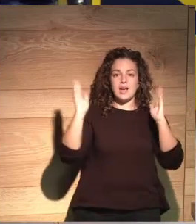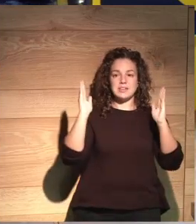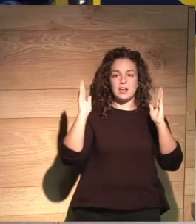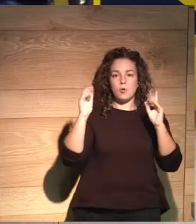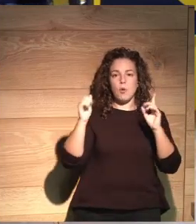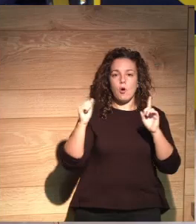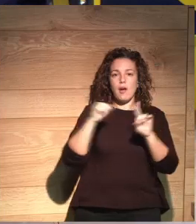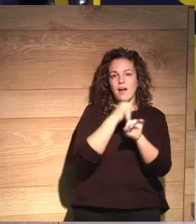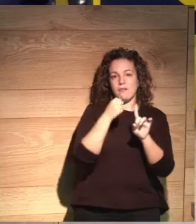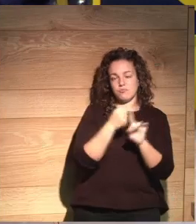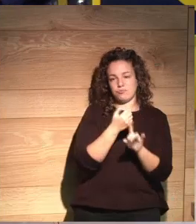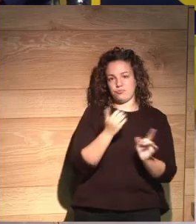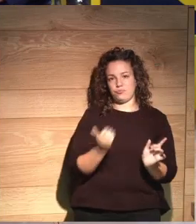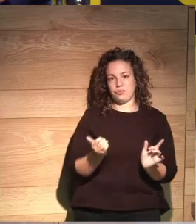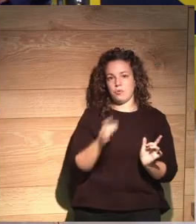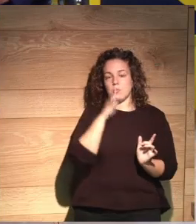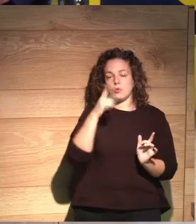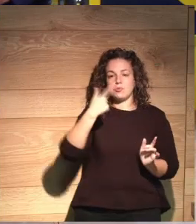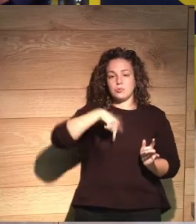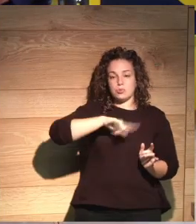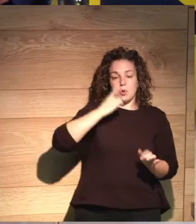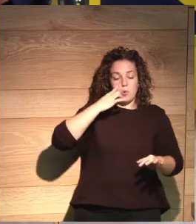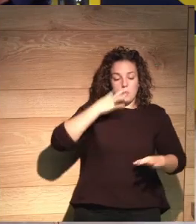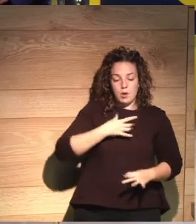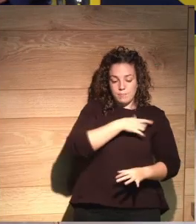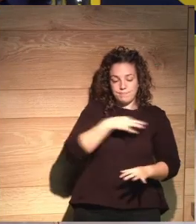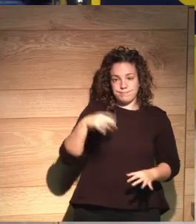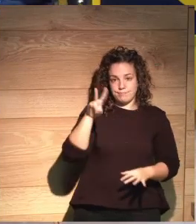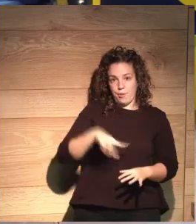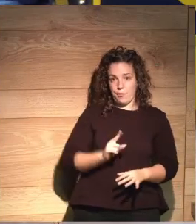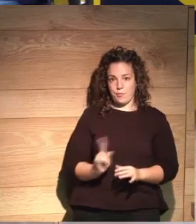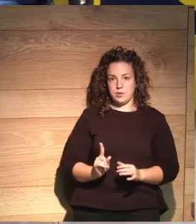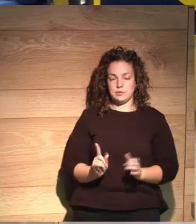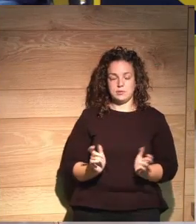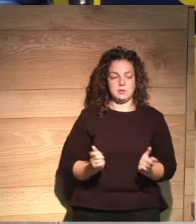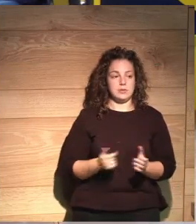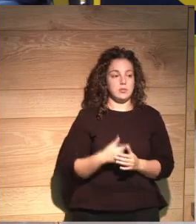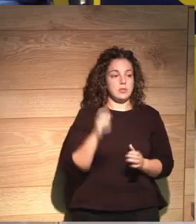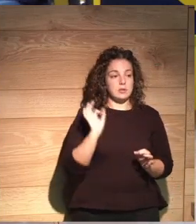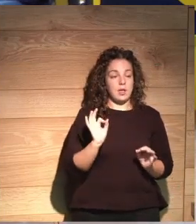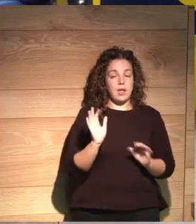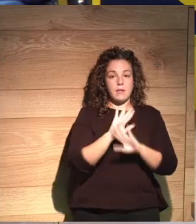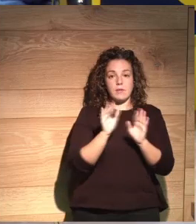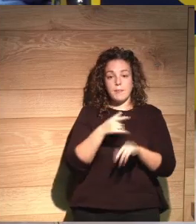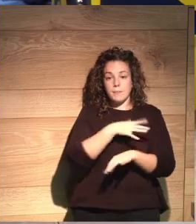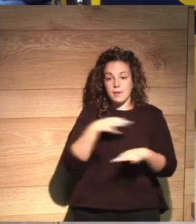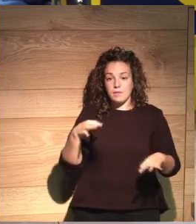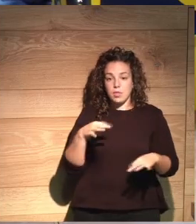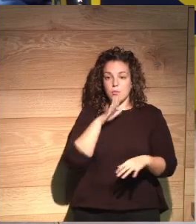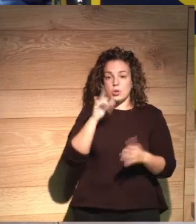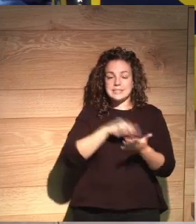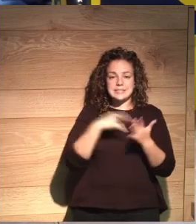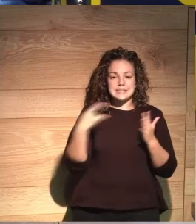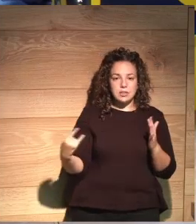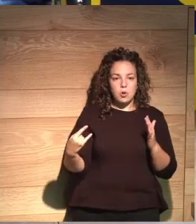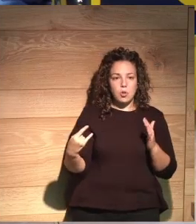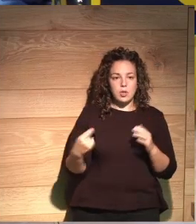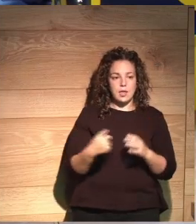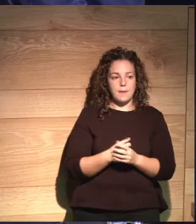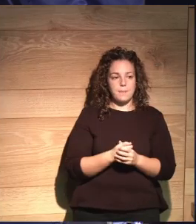porque nosotros los humanos no somos perfectos no es cierto entonces esa perfección del tecnológica